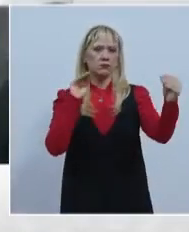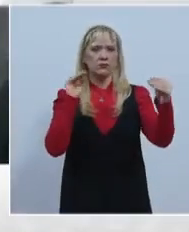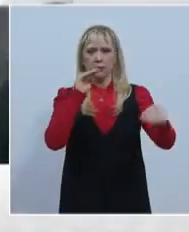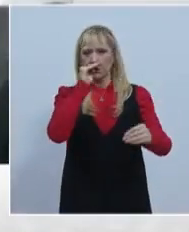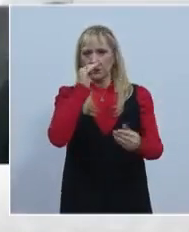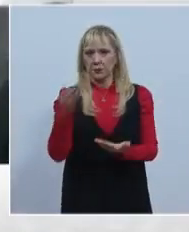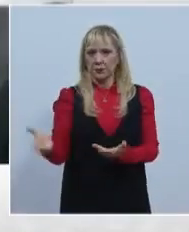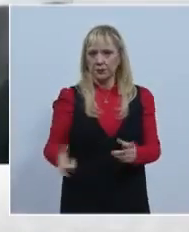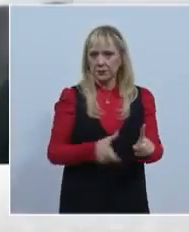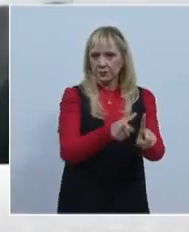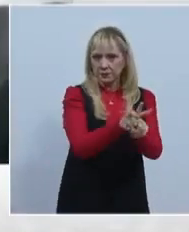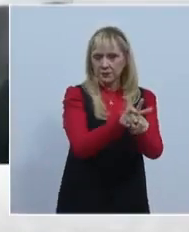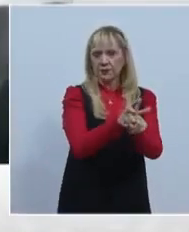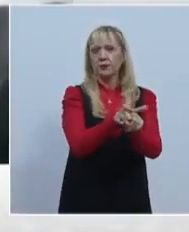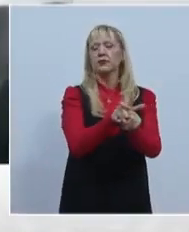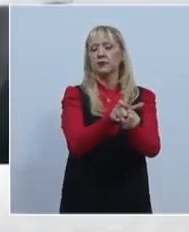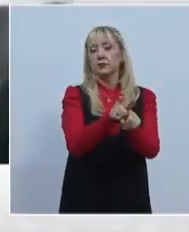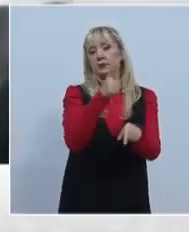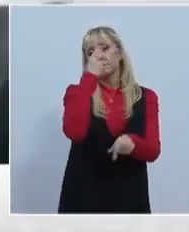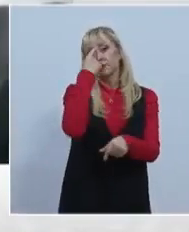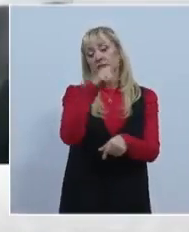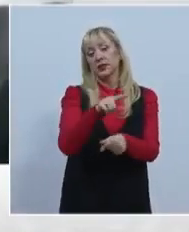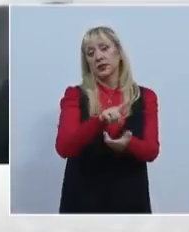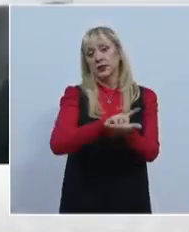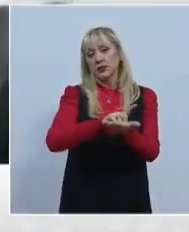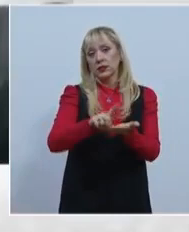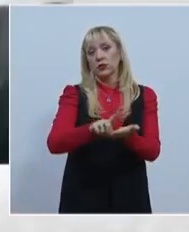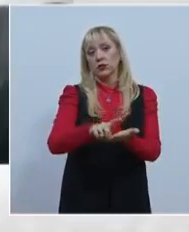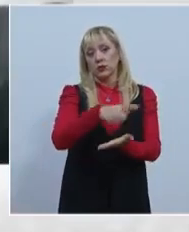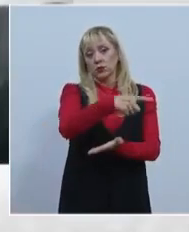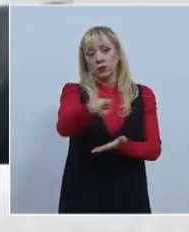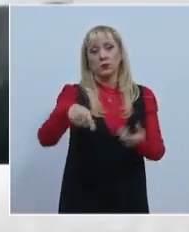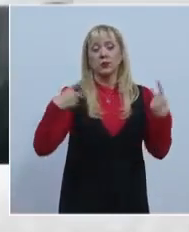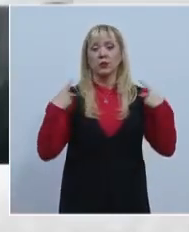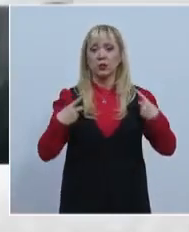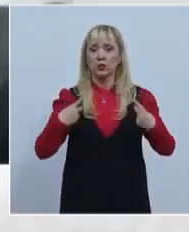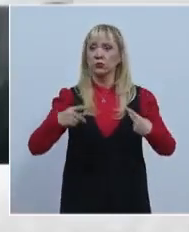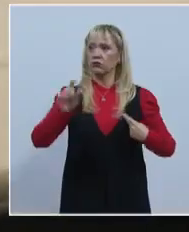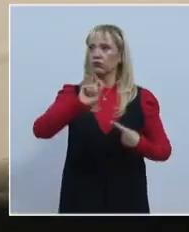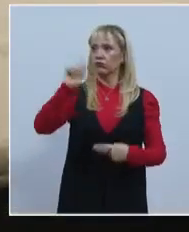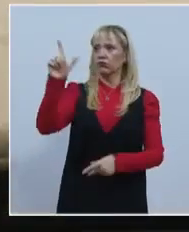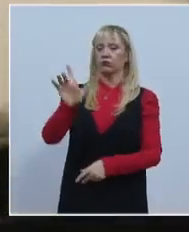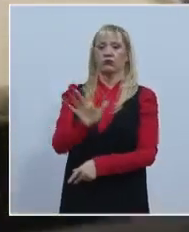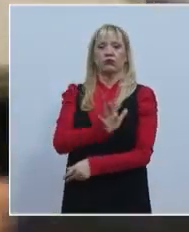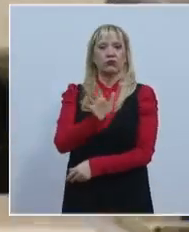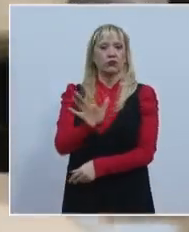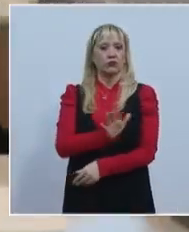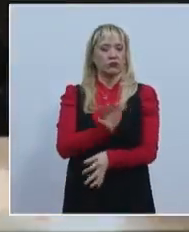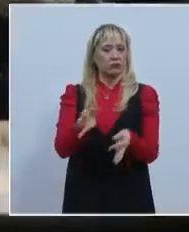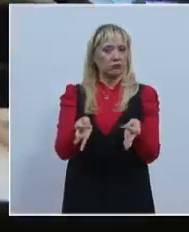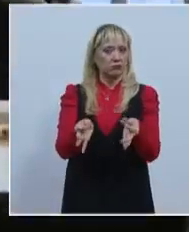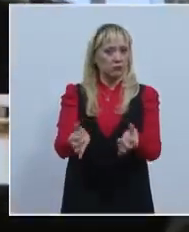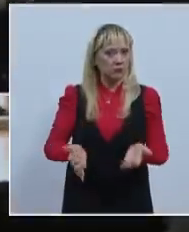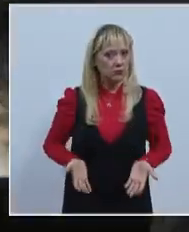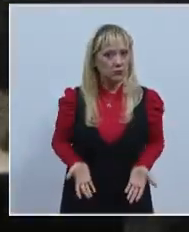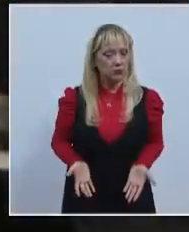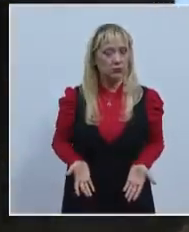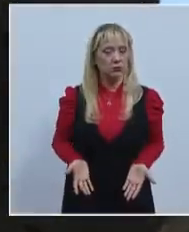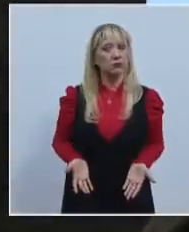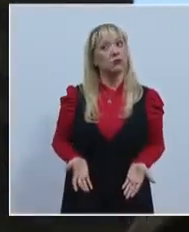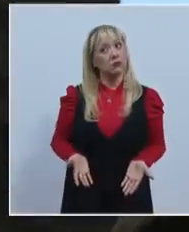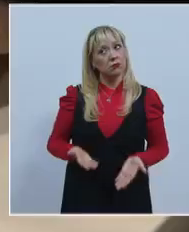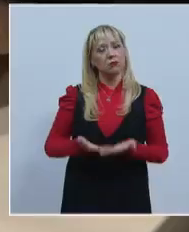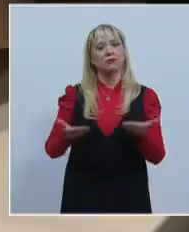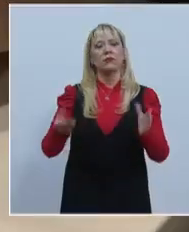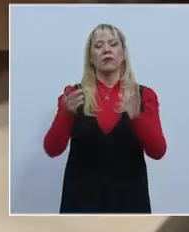garantizando un servicio de defensa y acceso a la justicia con los más altos estándares. En el curso se abordarán temas actuales sobre derechos